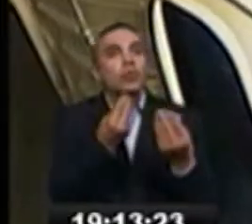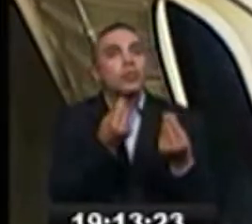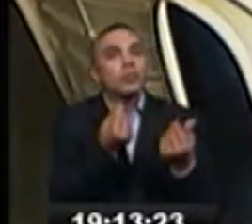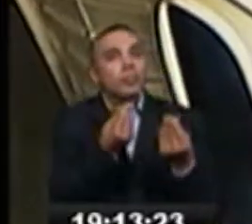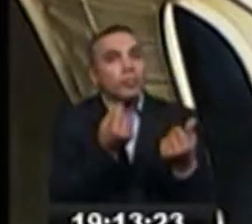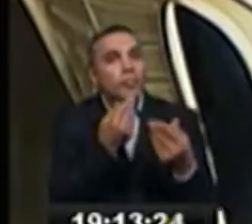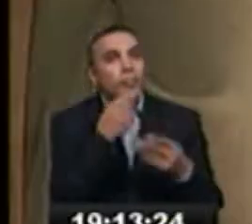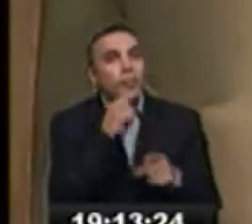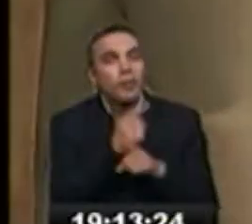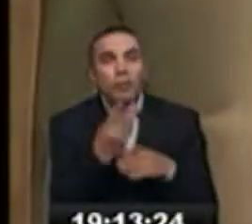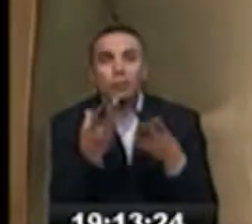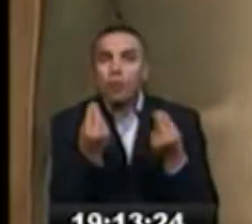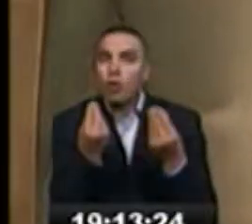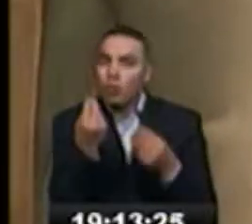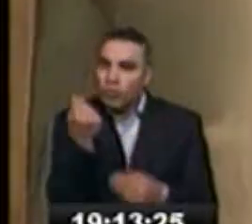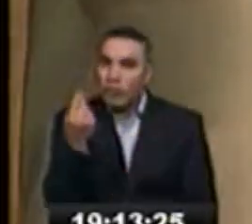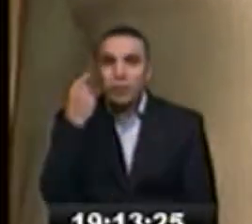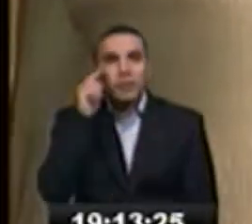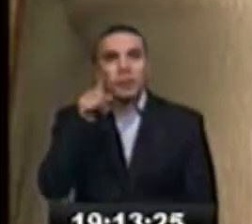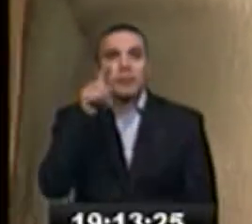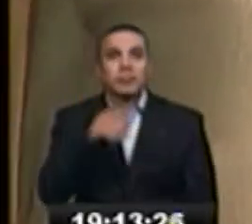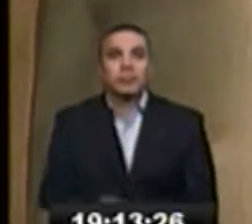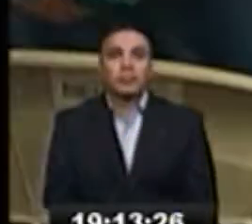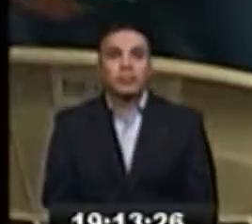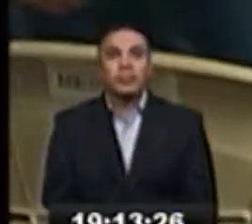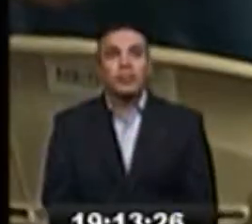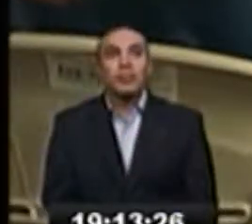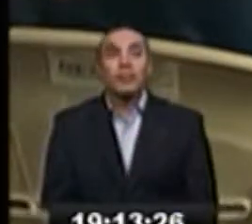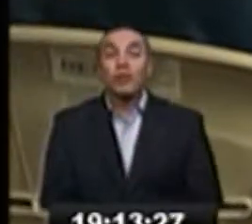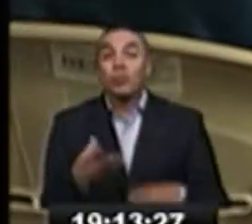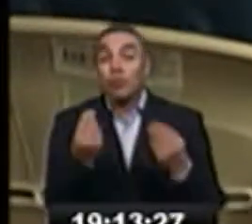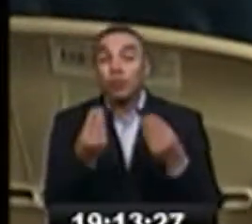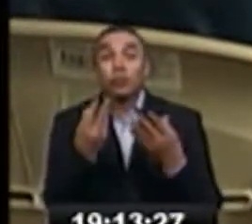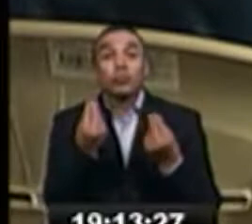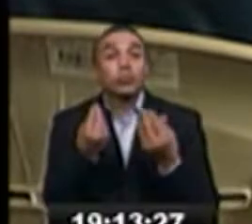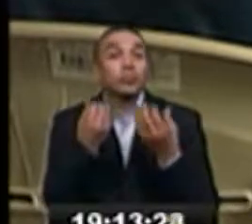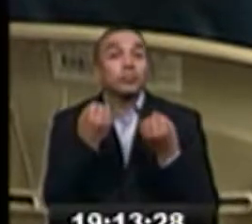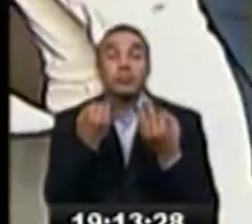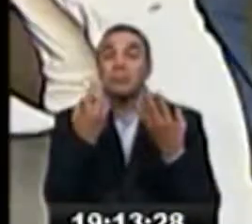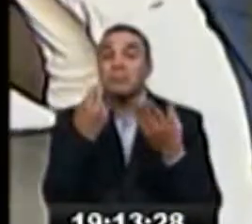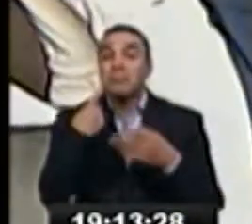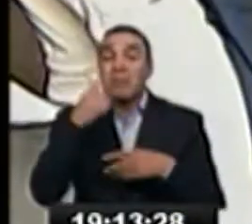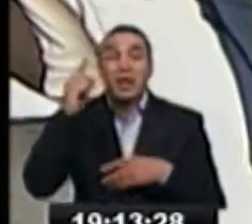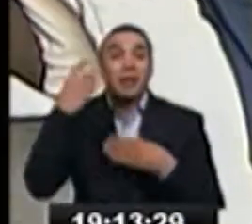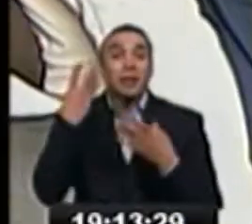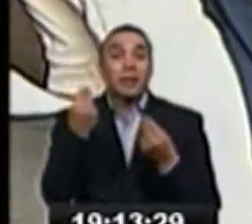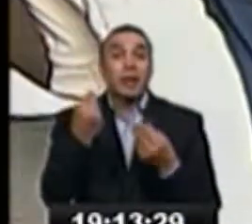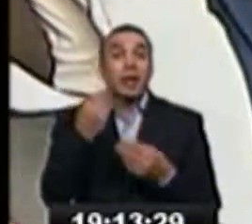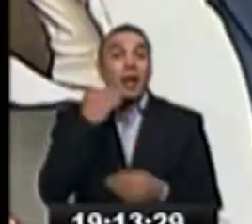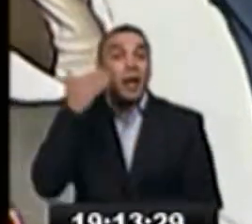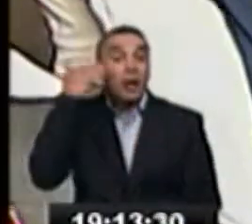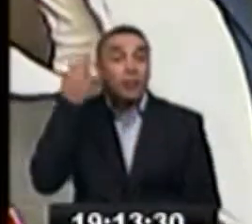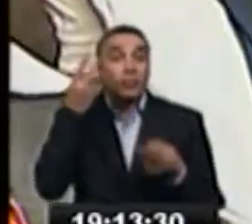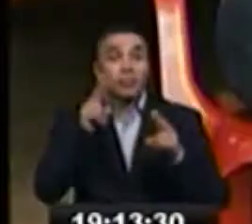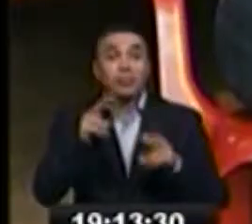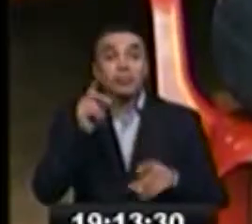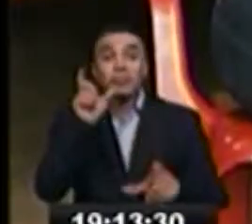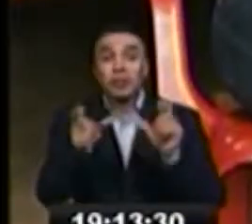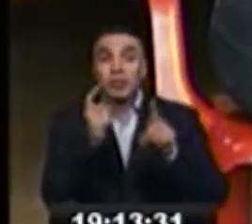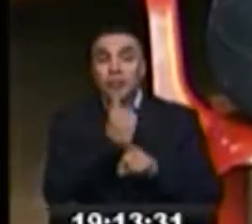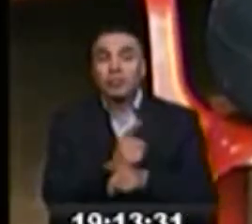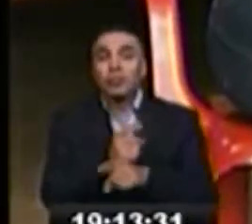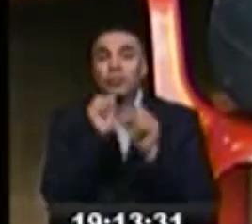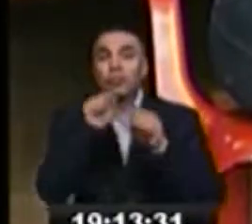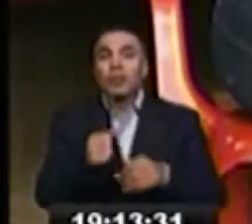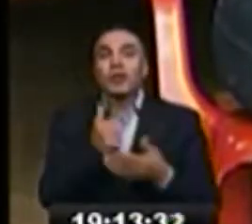dinero, mucho, mucho dinero. Decenas, decenas de miles de adultos, de personas con discapacidad, podrán